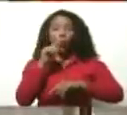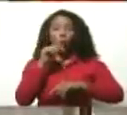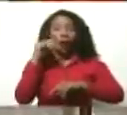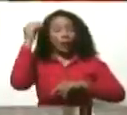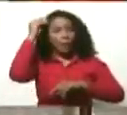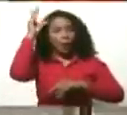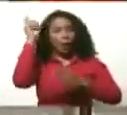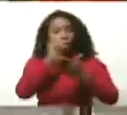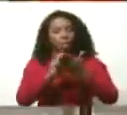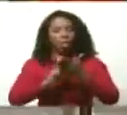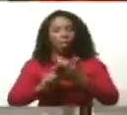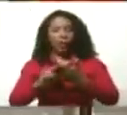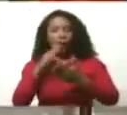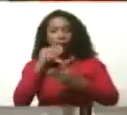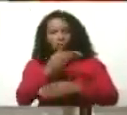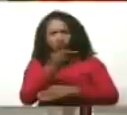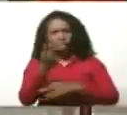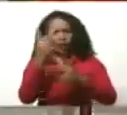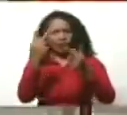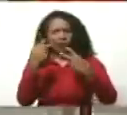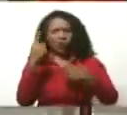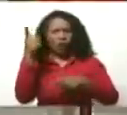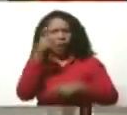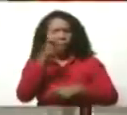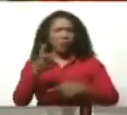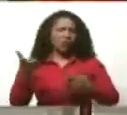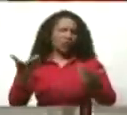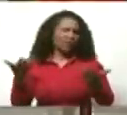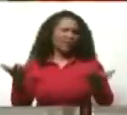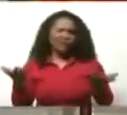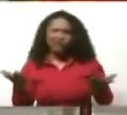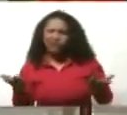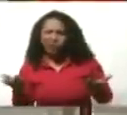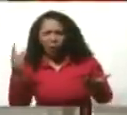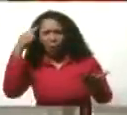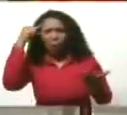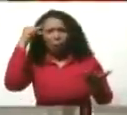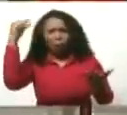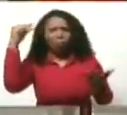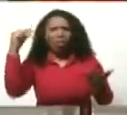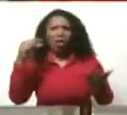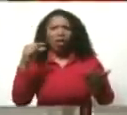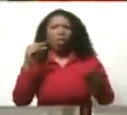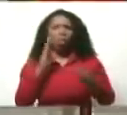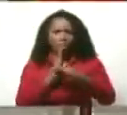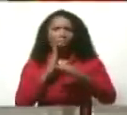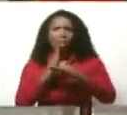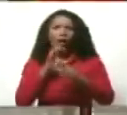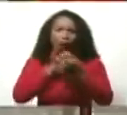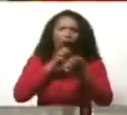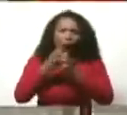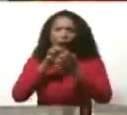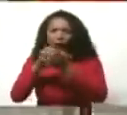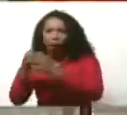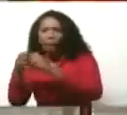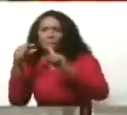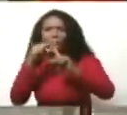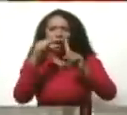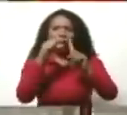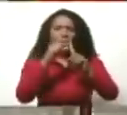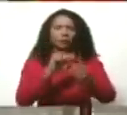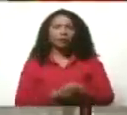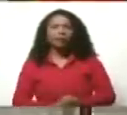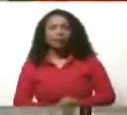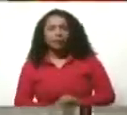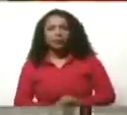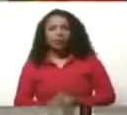escribir y hablar. Ustedes lo ven, pues, una persona que tartamudea, apenas dice tres, cuatro palabras y